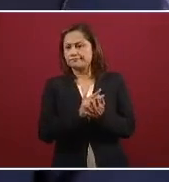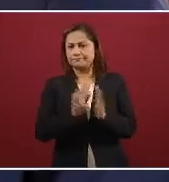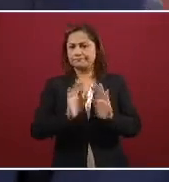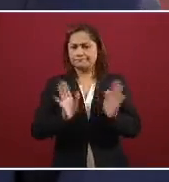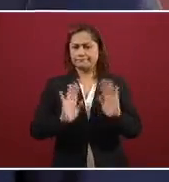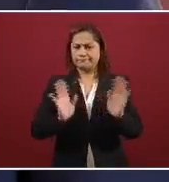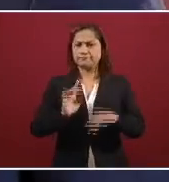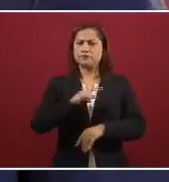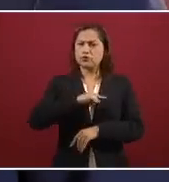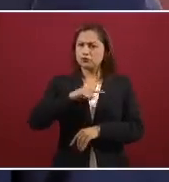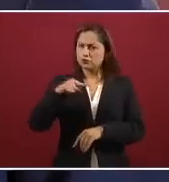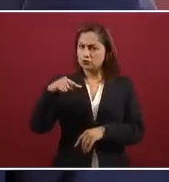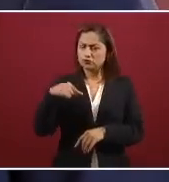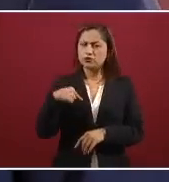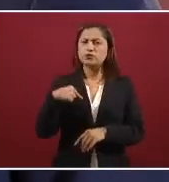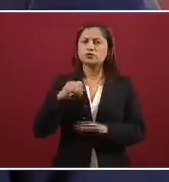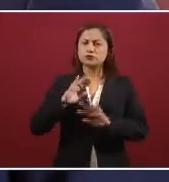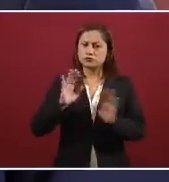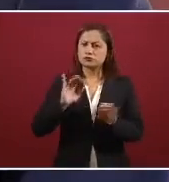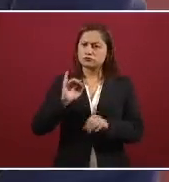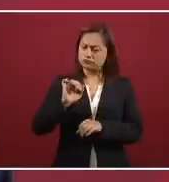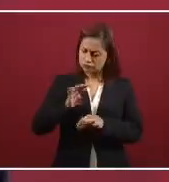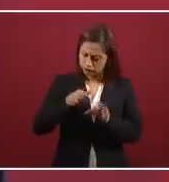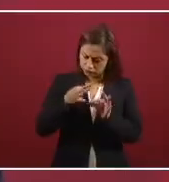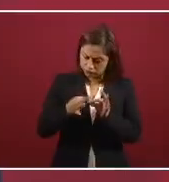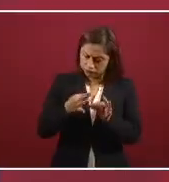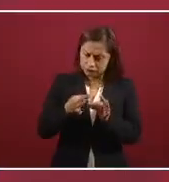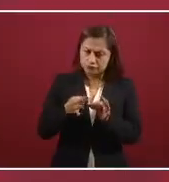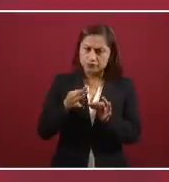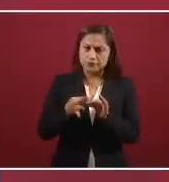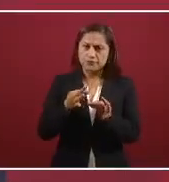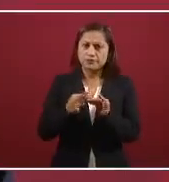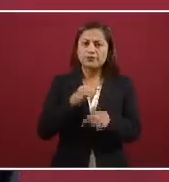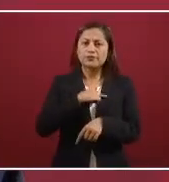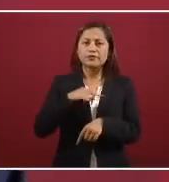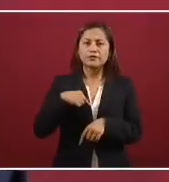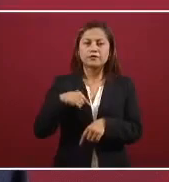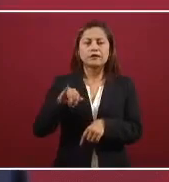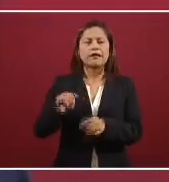Entonces, no vamos a fomentar